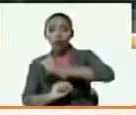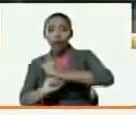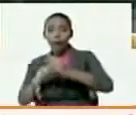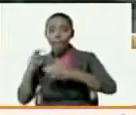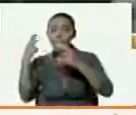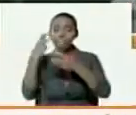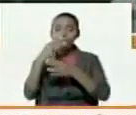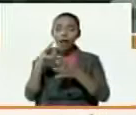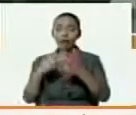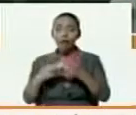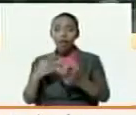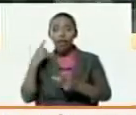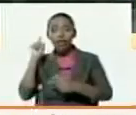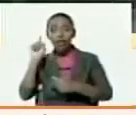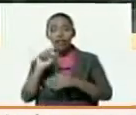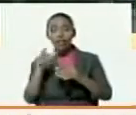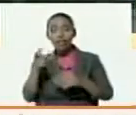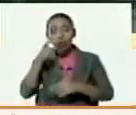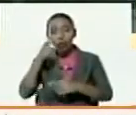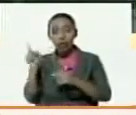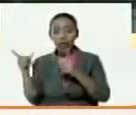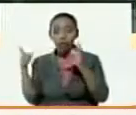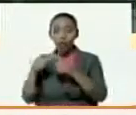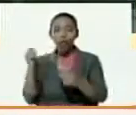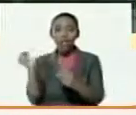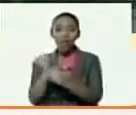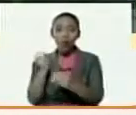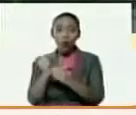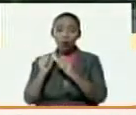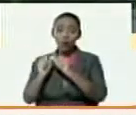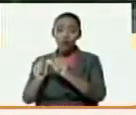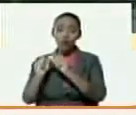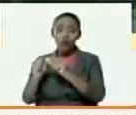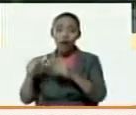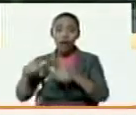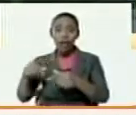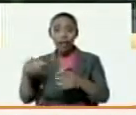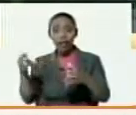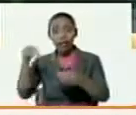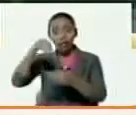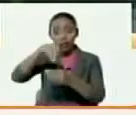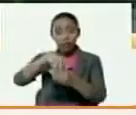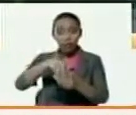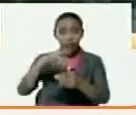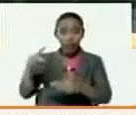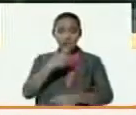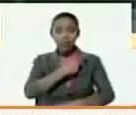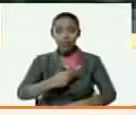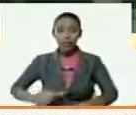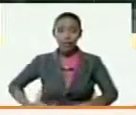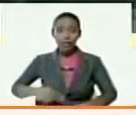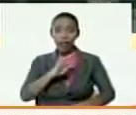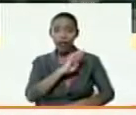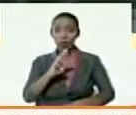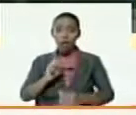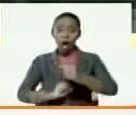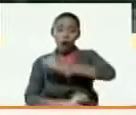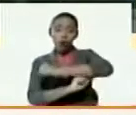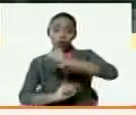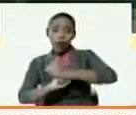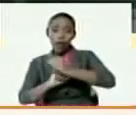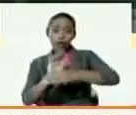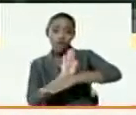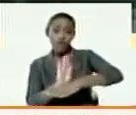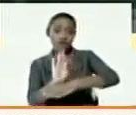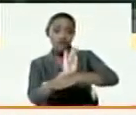seguridad luego de esta reunión de trabajo que han mantenido aquí en la sede de la vicepresidencia ejecutiva de la república las autoridades sanitarias